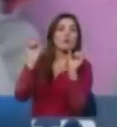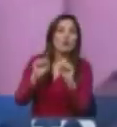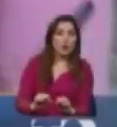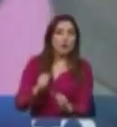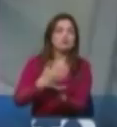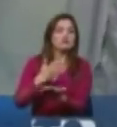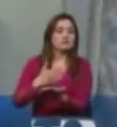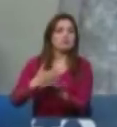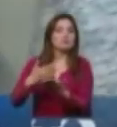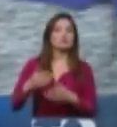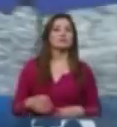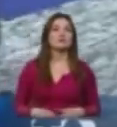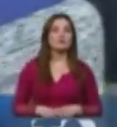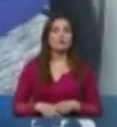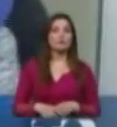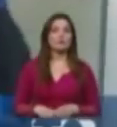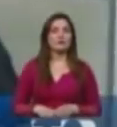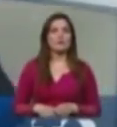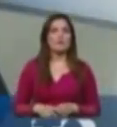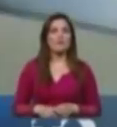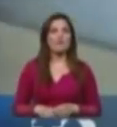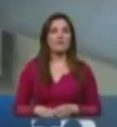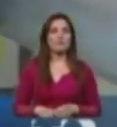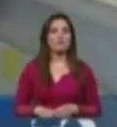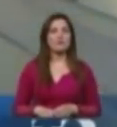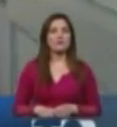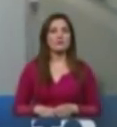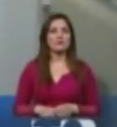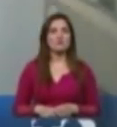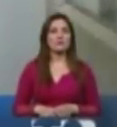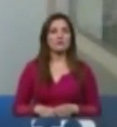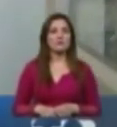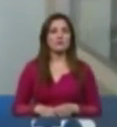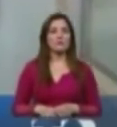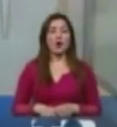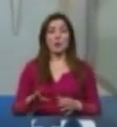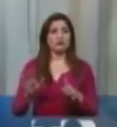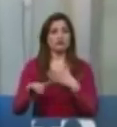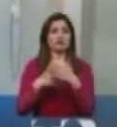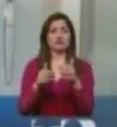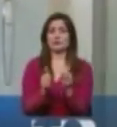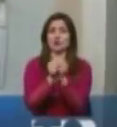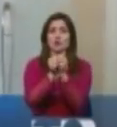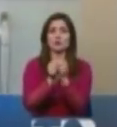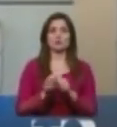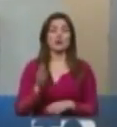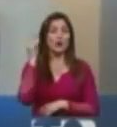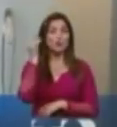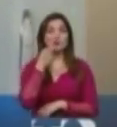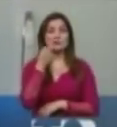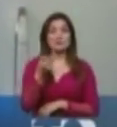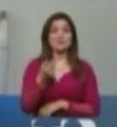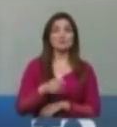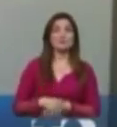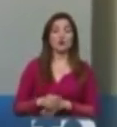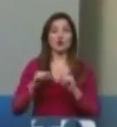las familias elaborar los alimentos. Hemos visto la unión que tienen aquí y es muy importante el escucharles a ellos también, el